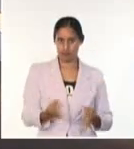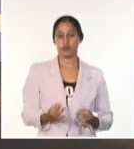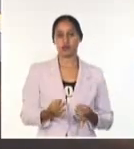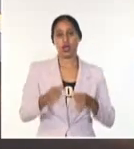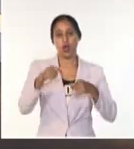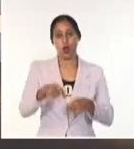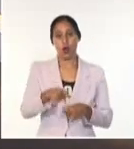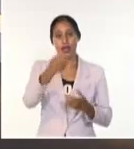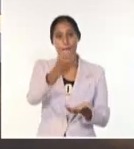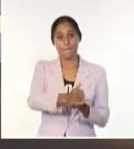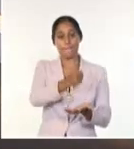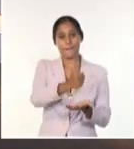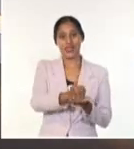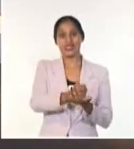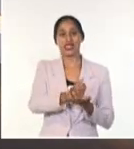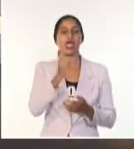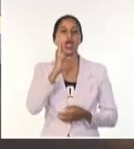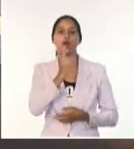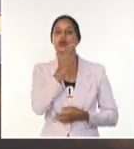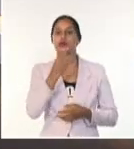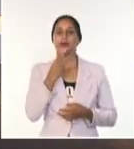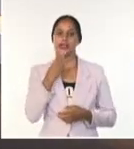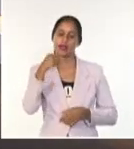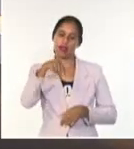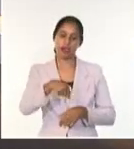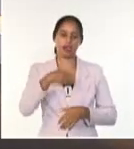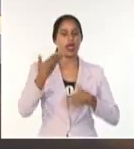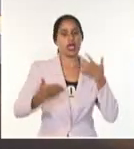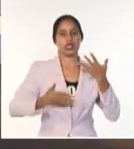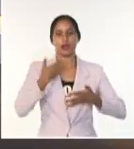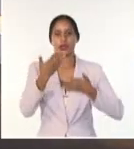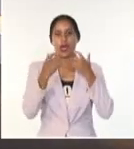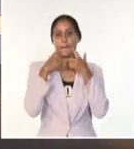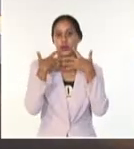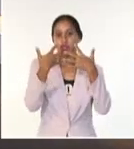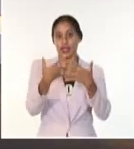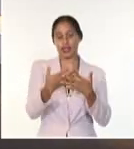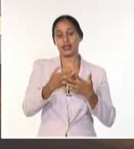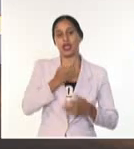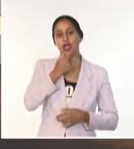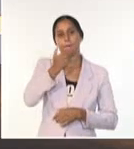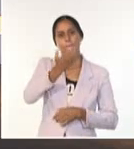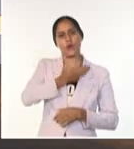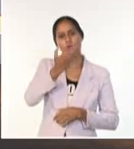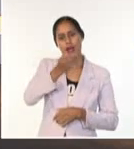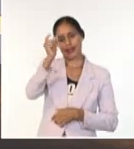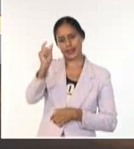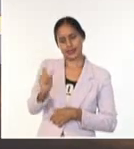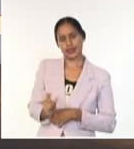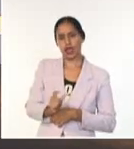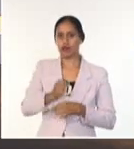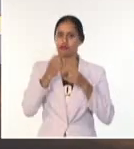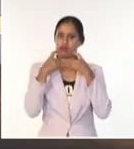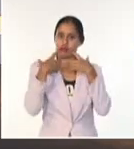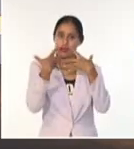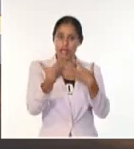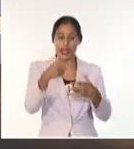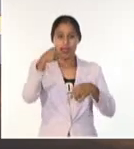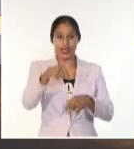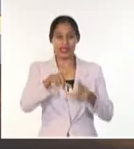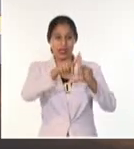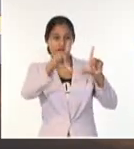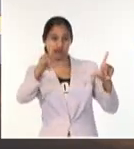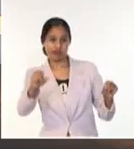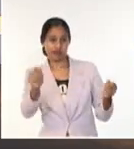José Martí como parte de las actividades de homenaje al poeta nacional de Cuba. La más reciente edición de ese texto tiene el